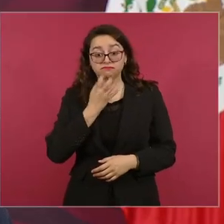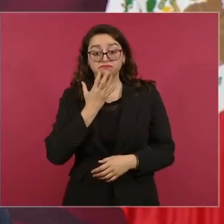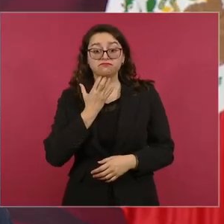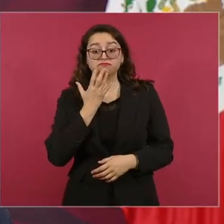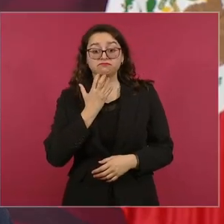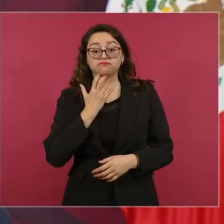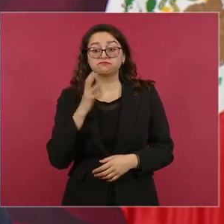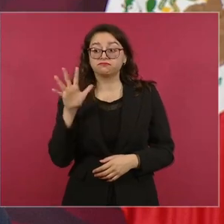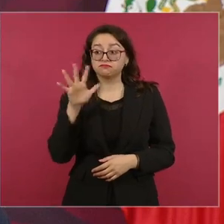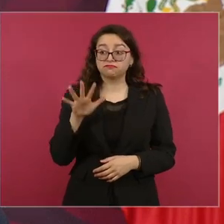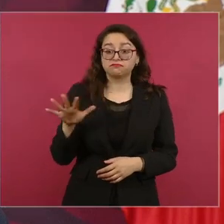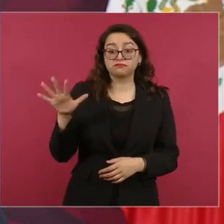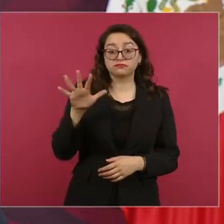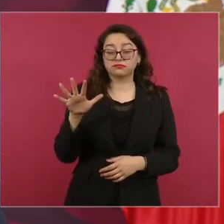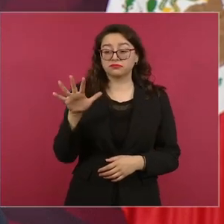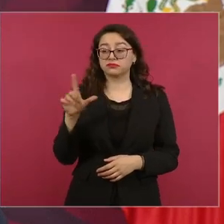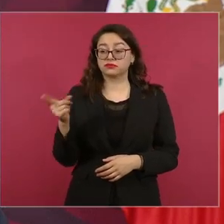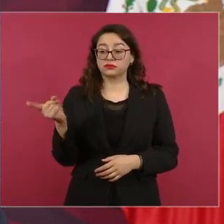el grupo